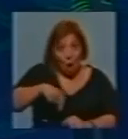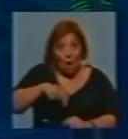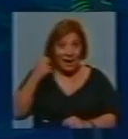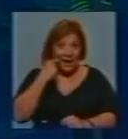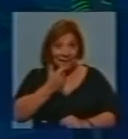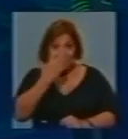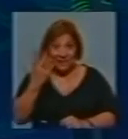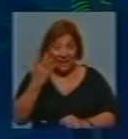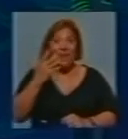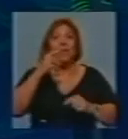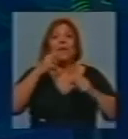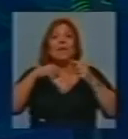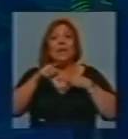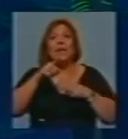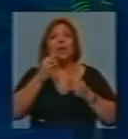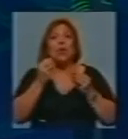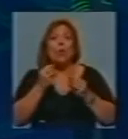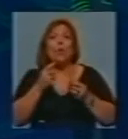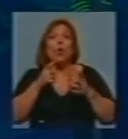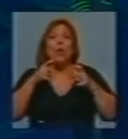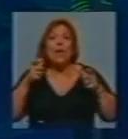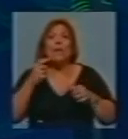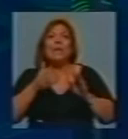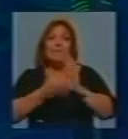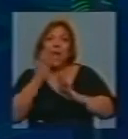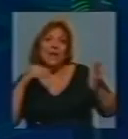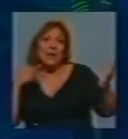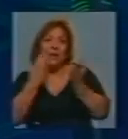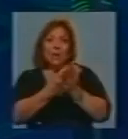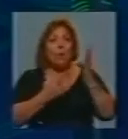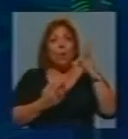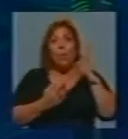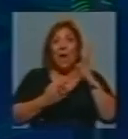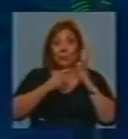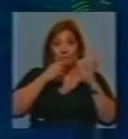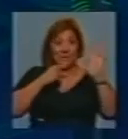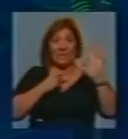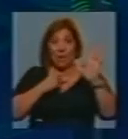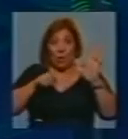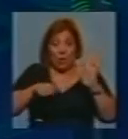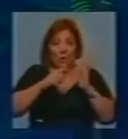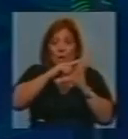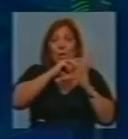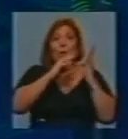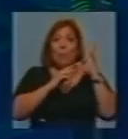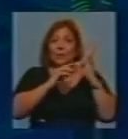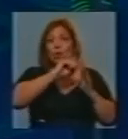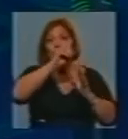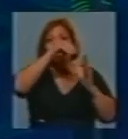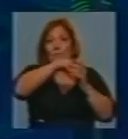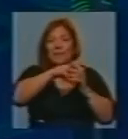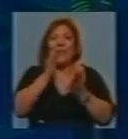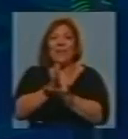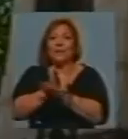a las recusaciones de los fiscales para que cuatro ministros del máximo órgano judicial se aparten de las causas de derechos